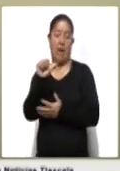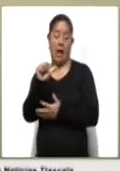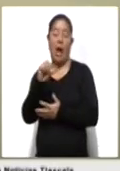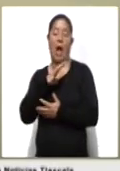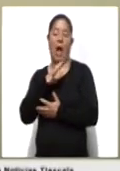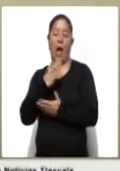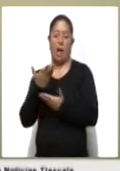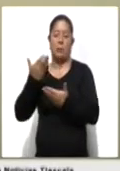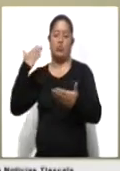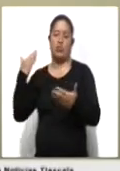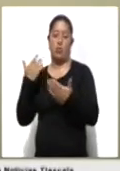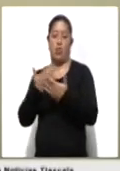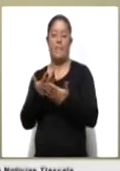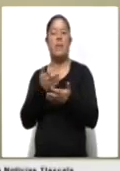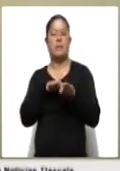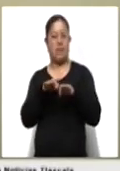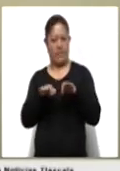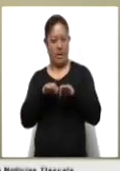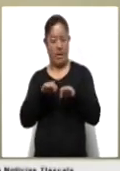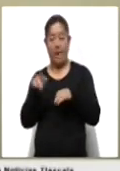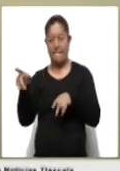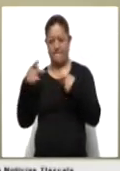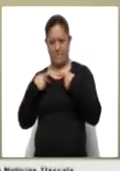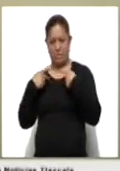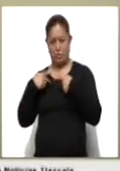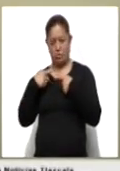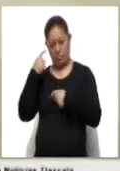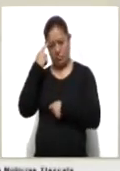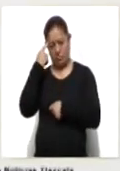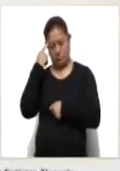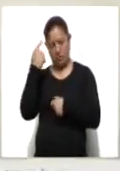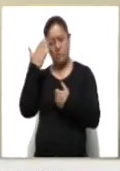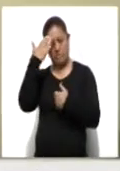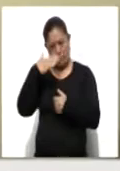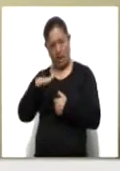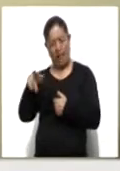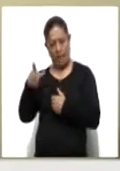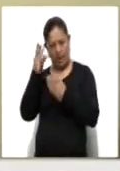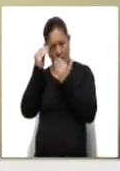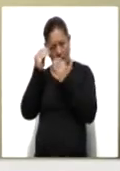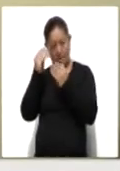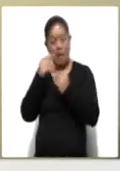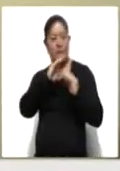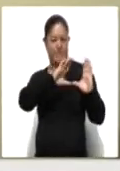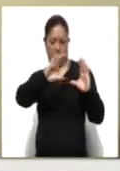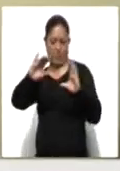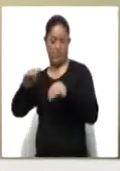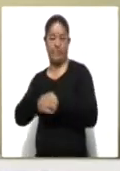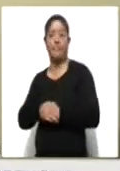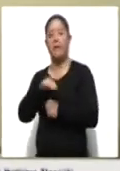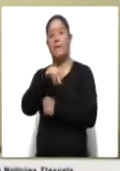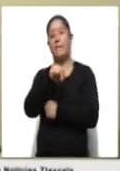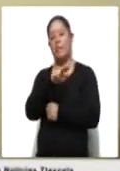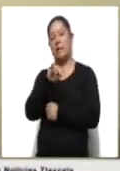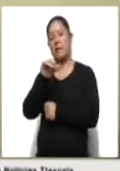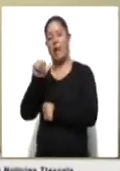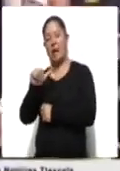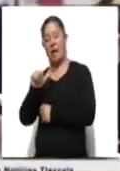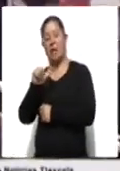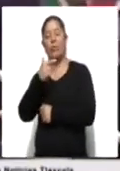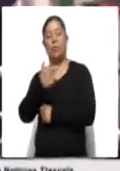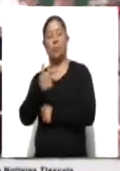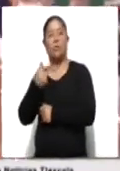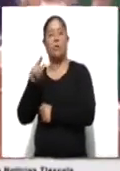bien personal capacitado ya en el tema. María Guadalupe Huerta, coordinadora de la Estrategia de